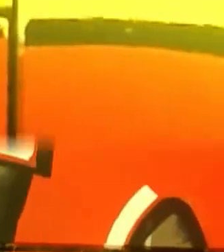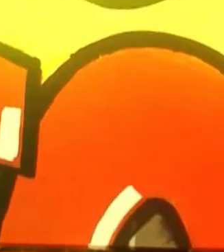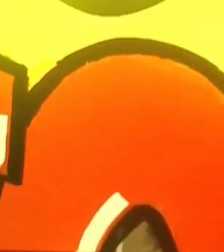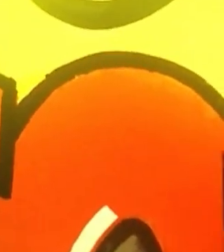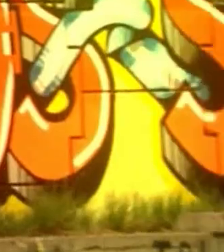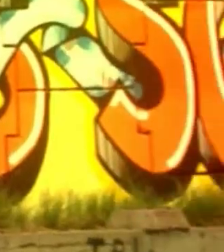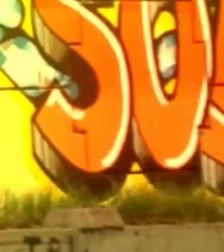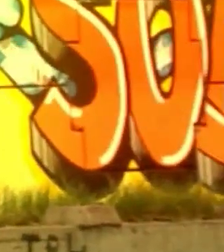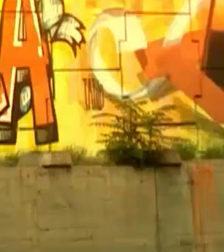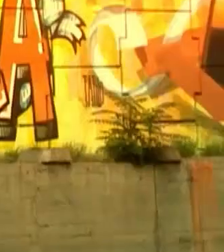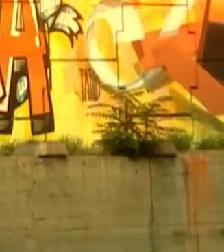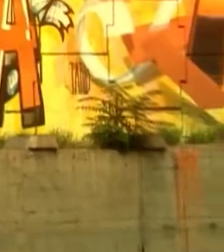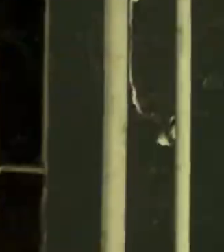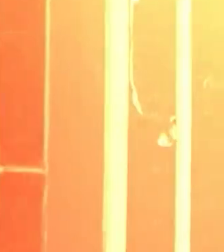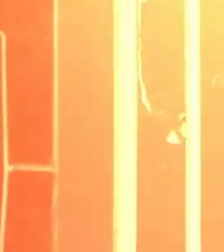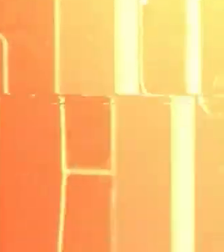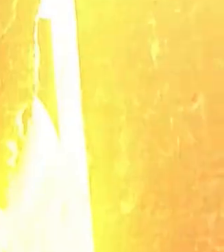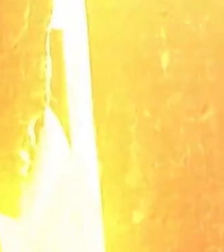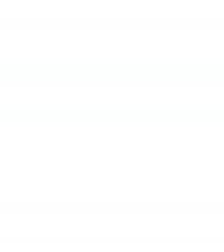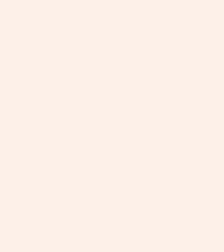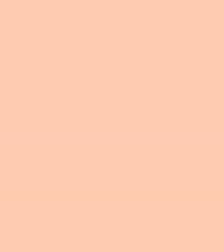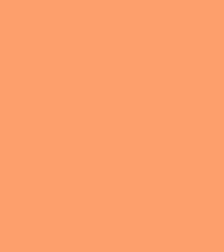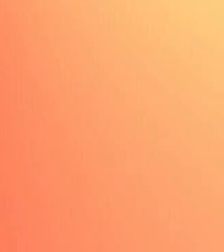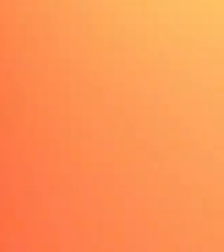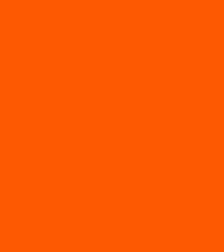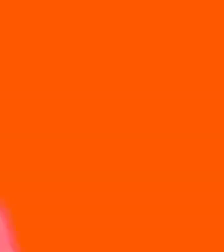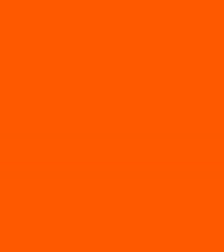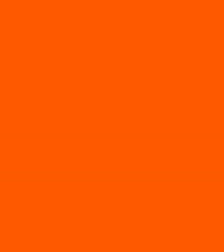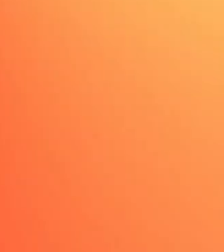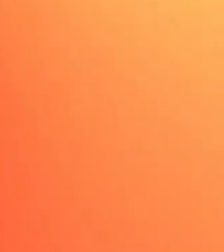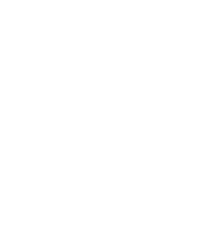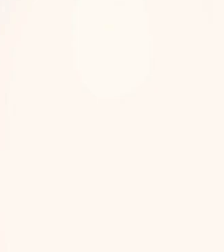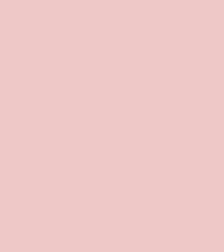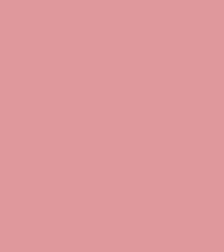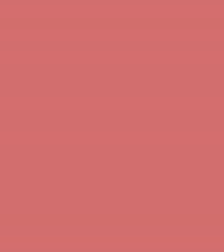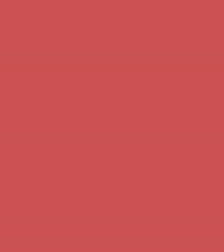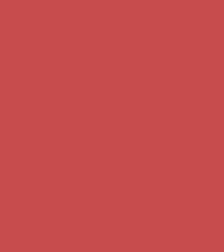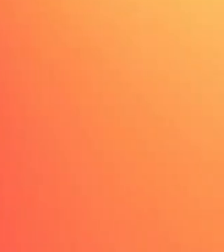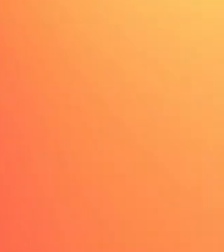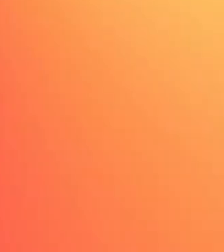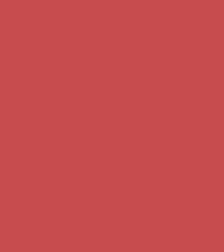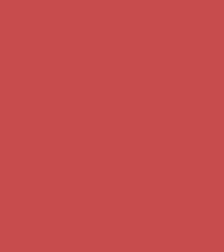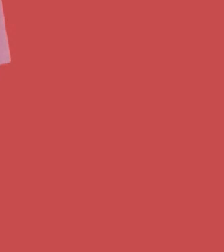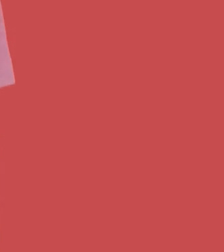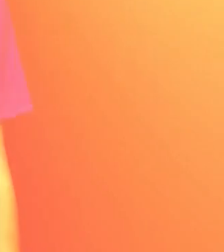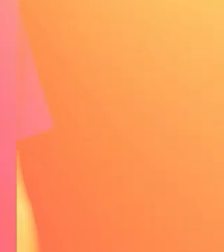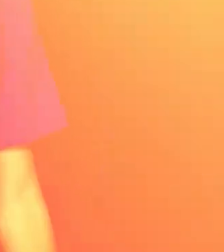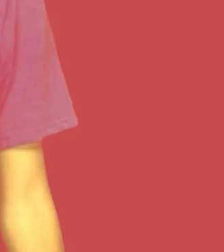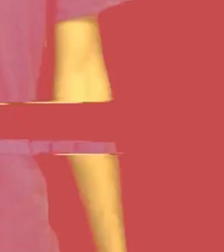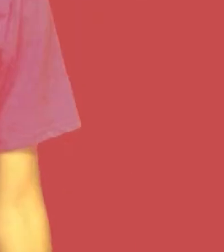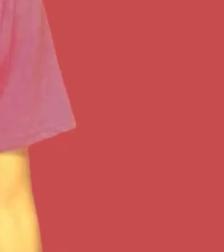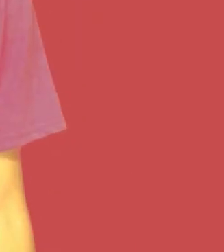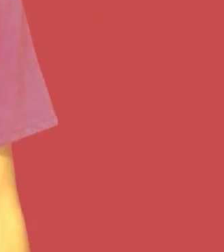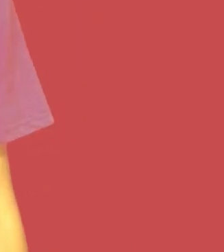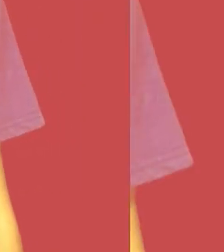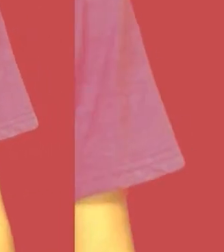dos, somos todos. Somos dos, somos dos, somos dos. Somos dos, somos dos, somos dos. Somos dos, somos dos,